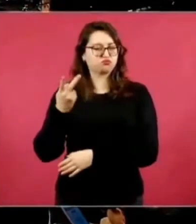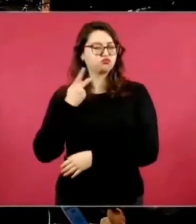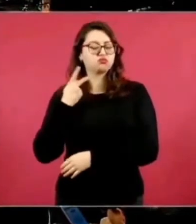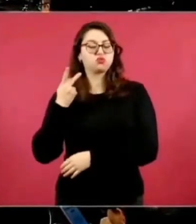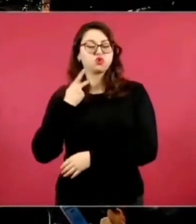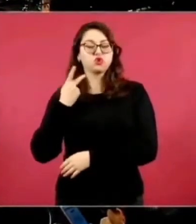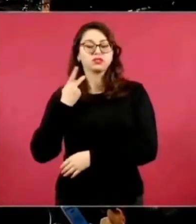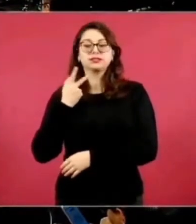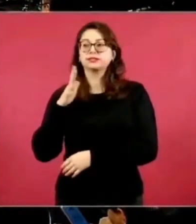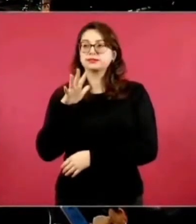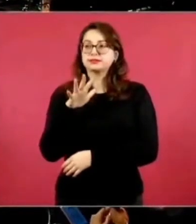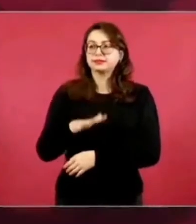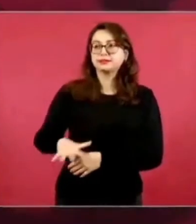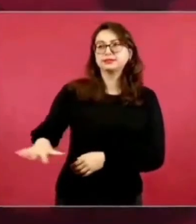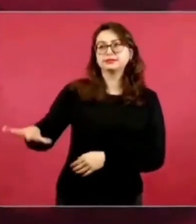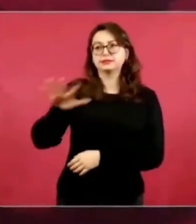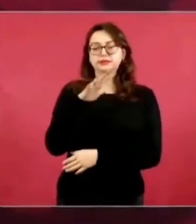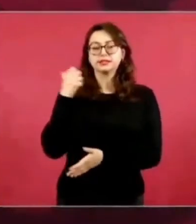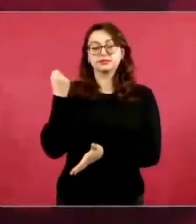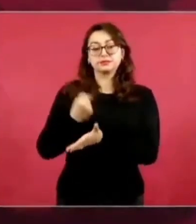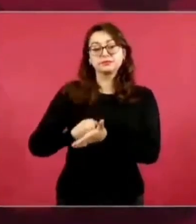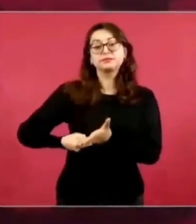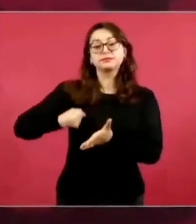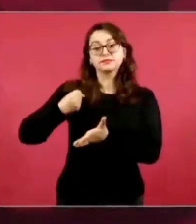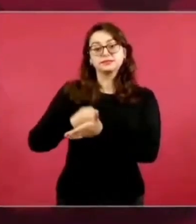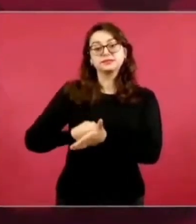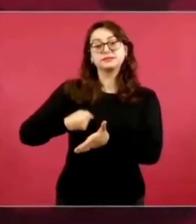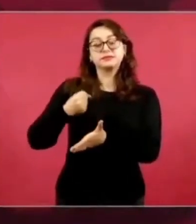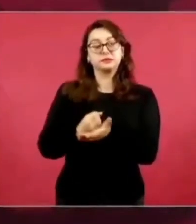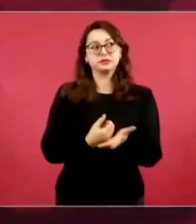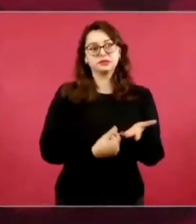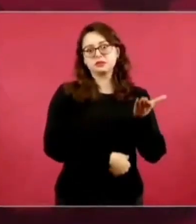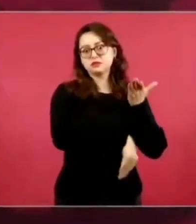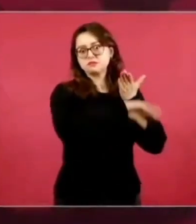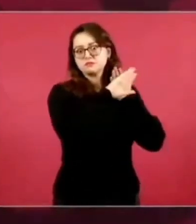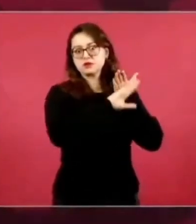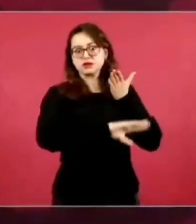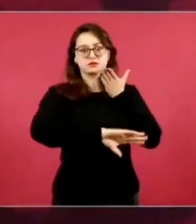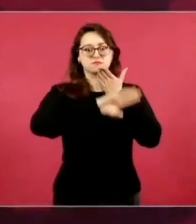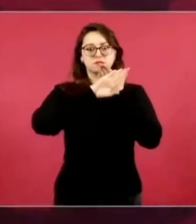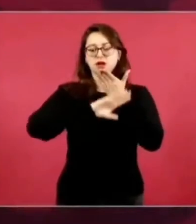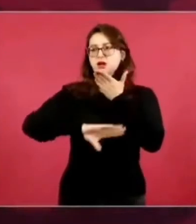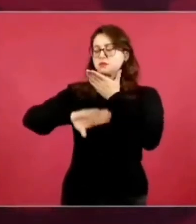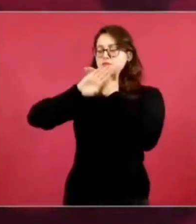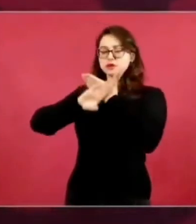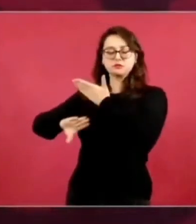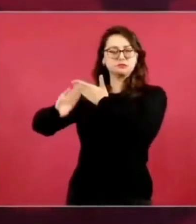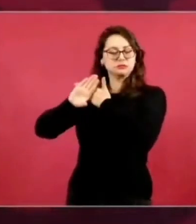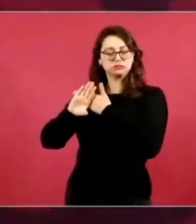pues se enfrenta uno a adversarios poderosos.